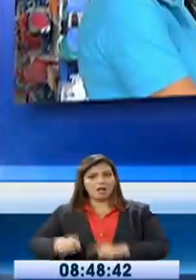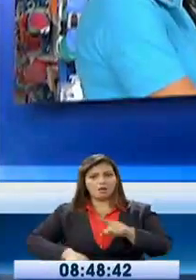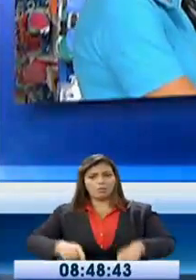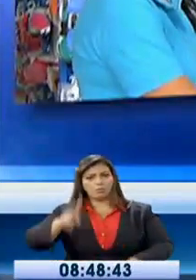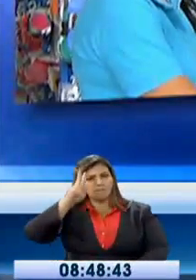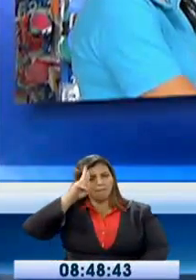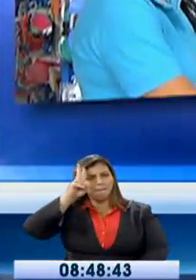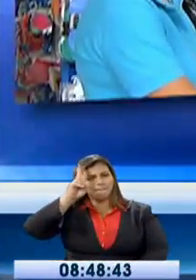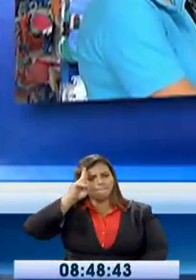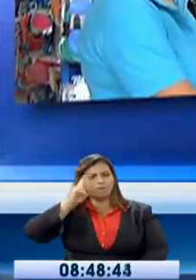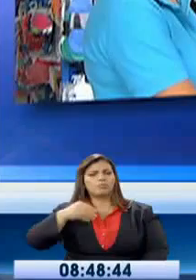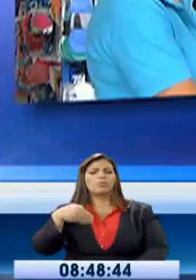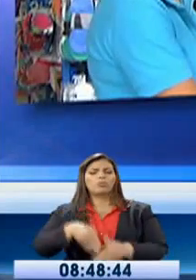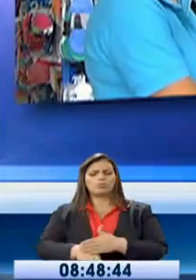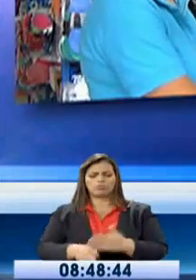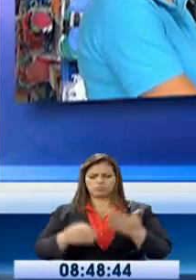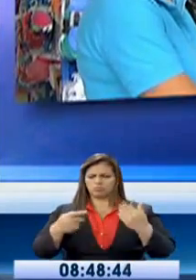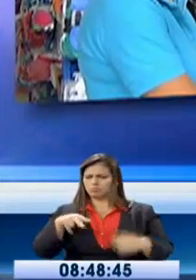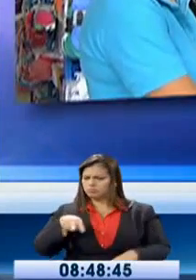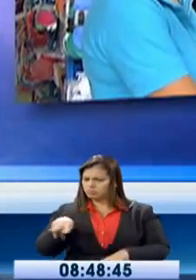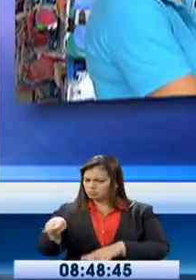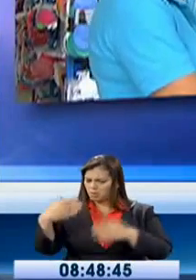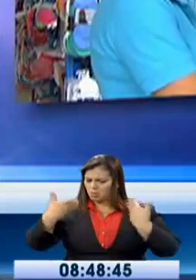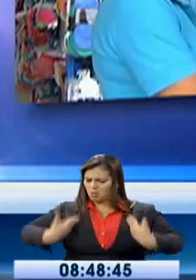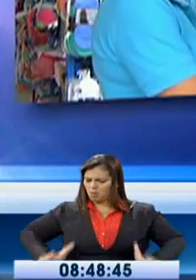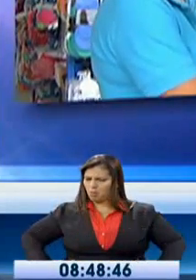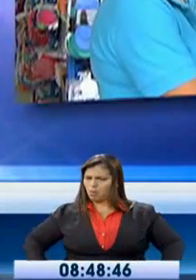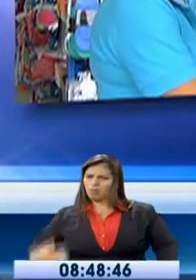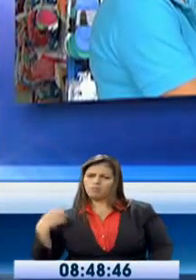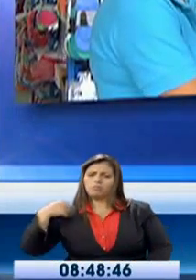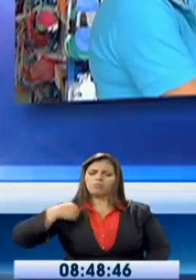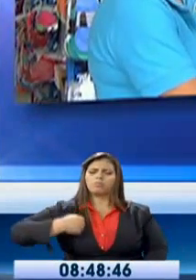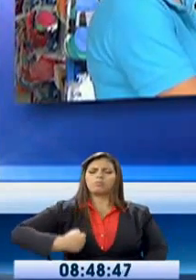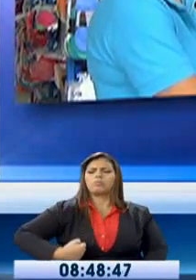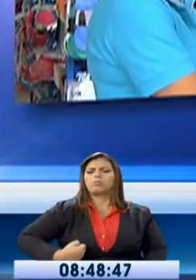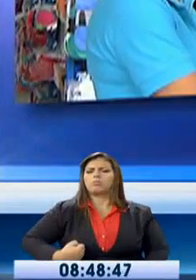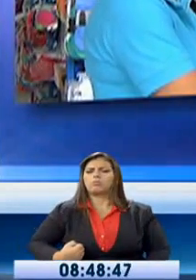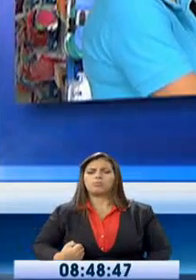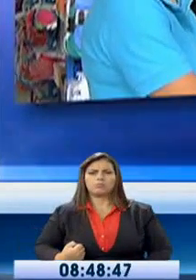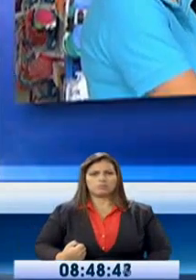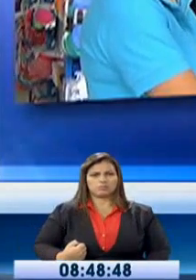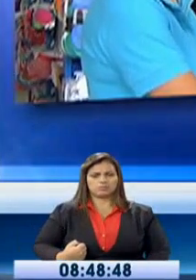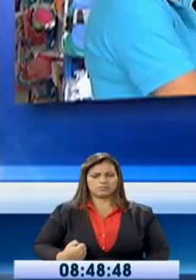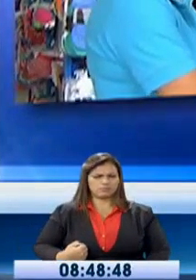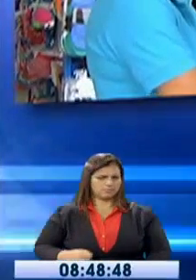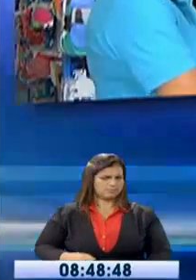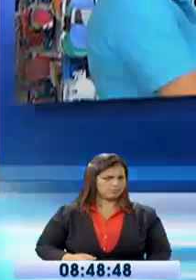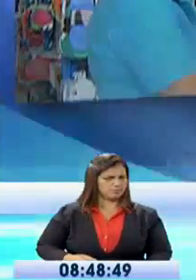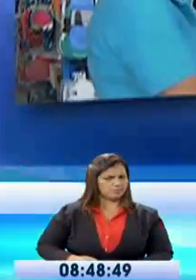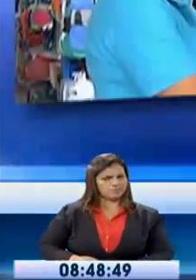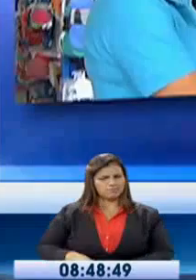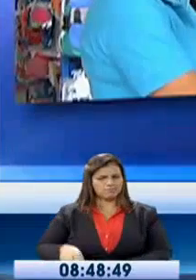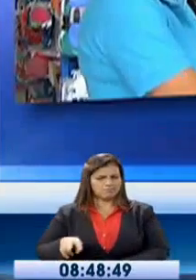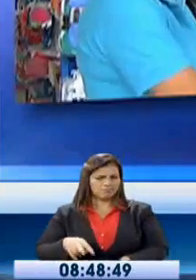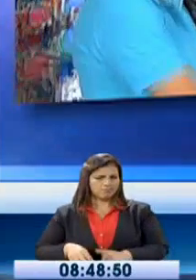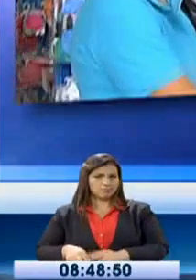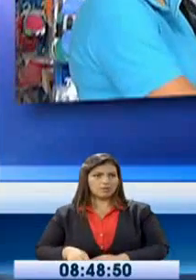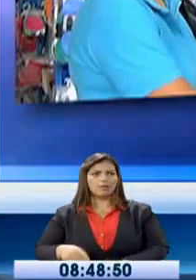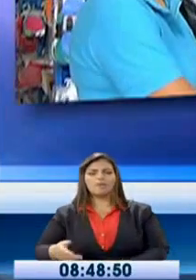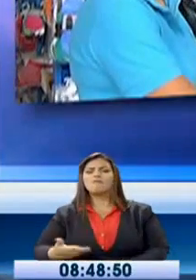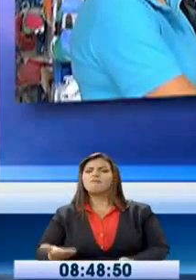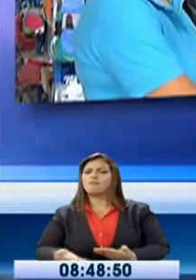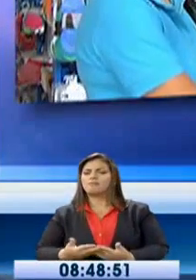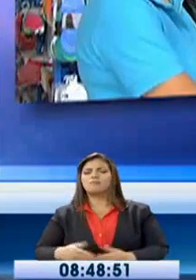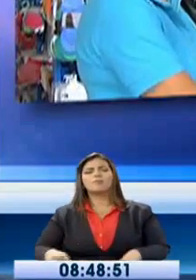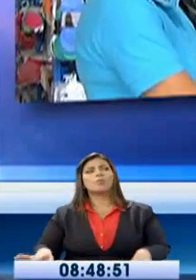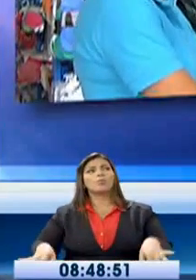viene con buena presencia, traen bolsos grandes, se llevan las prendas. Gente que se lleva debajo de sus prendas los productos. O créanme